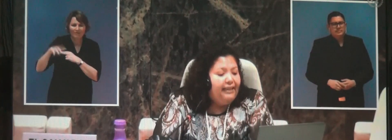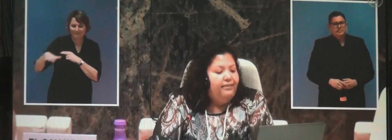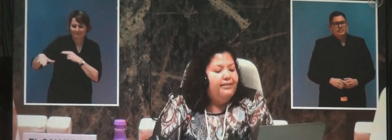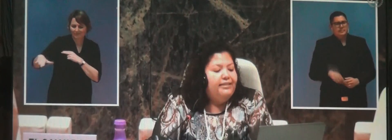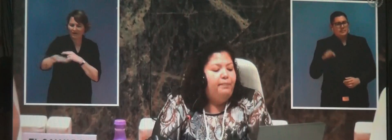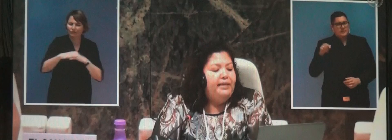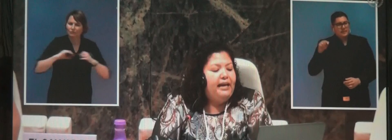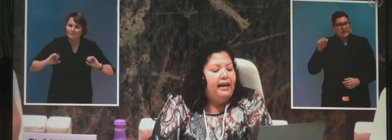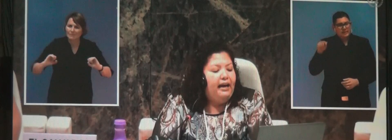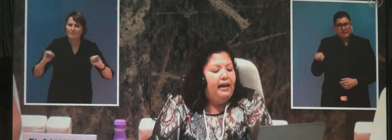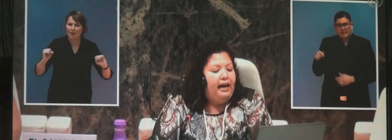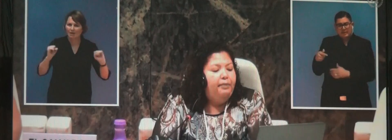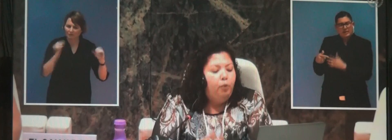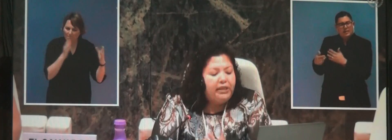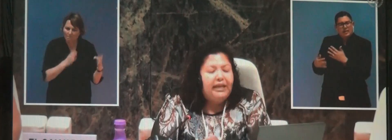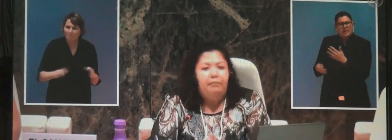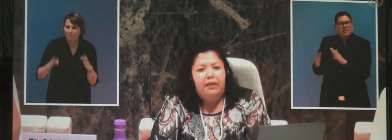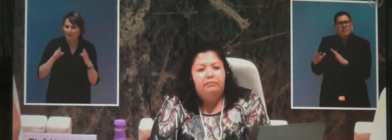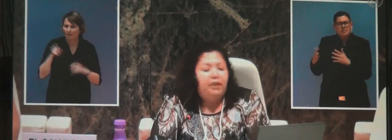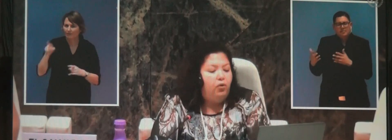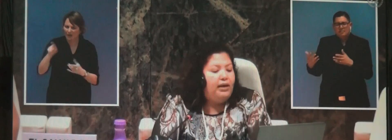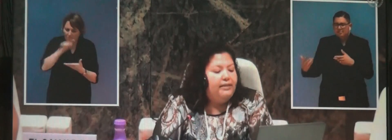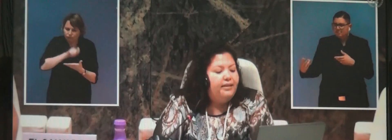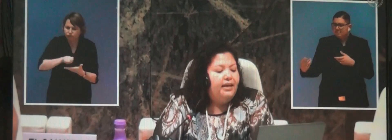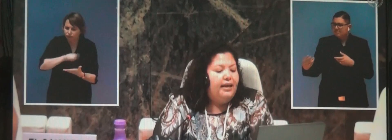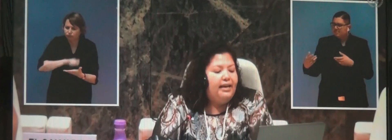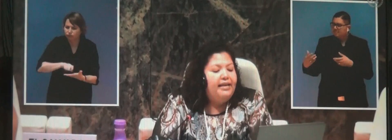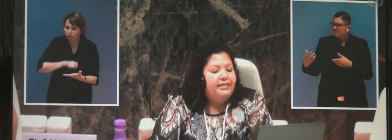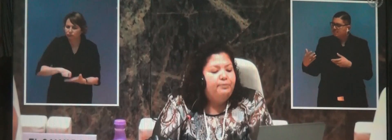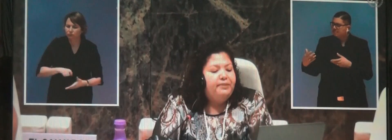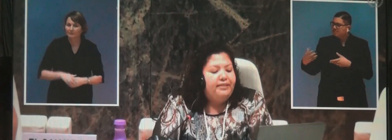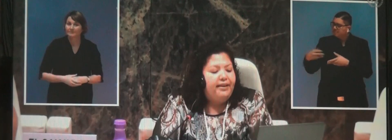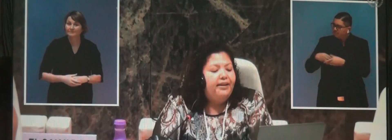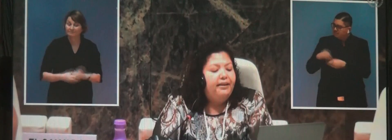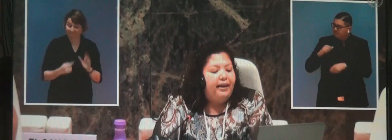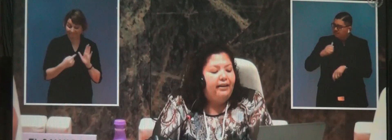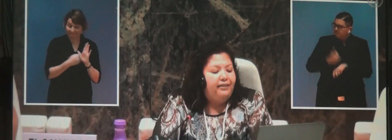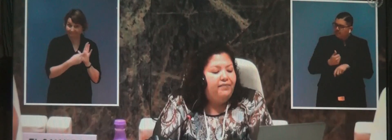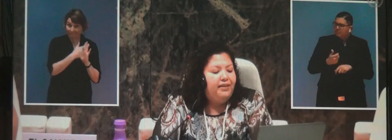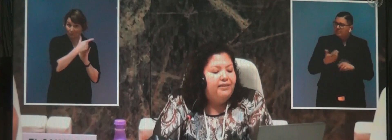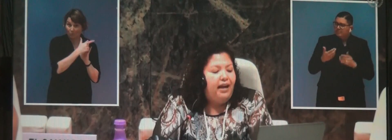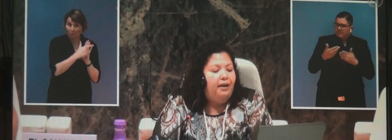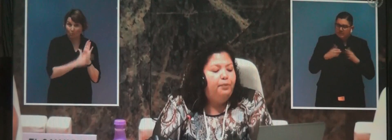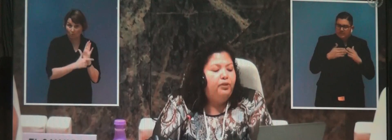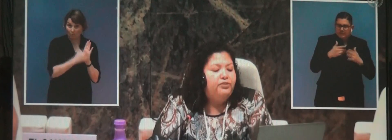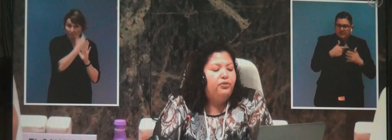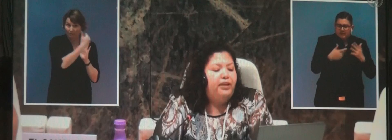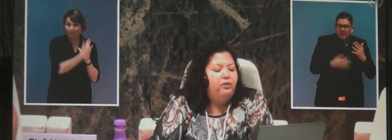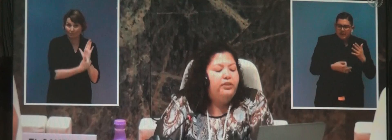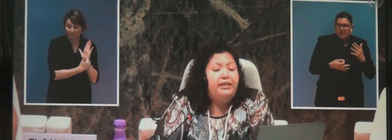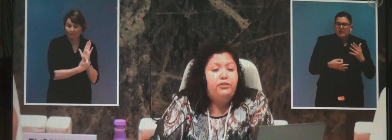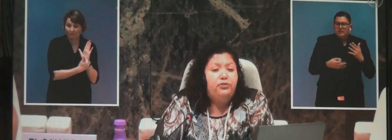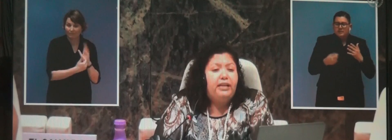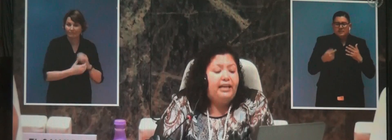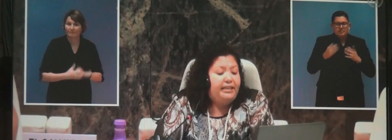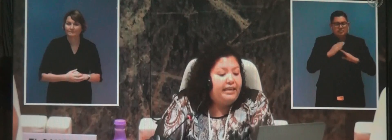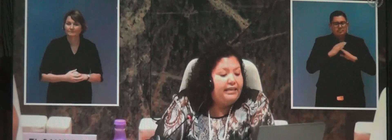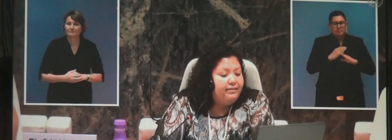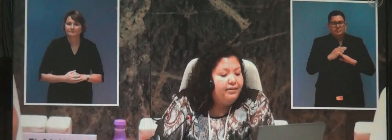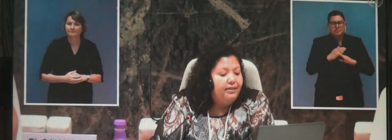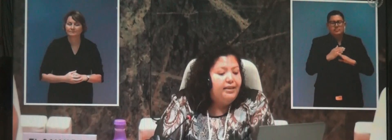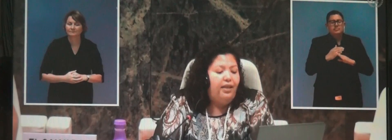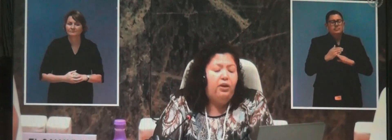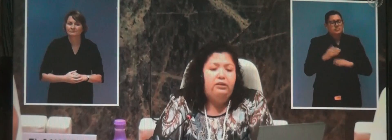Esta ley se aplicará armónicamente con las leyes especiales relativas a la protección de los derechos de la